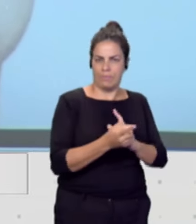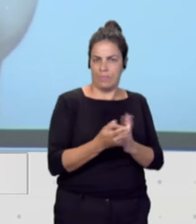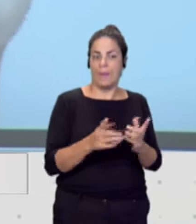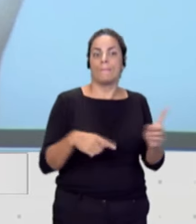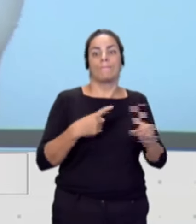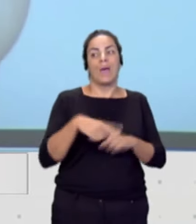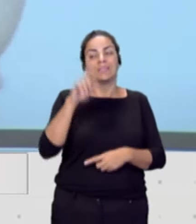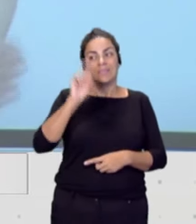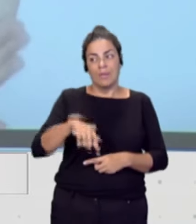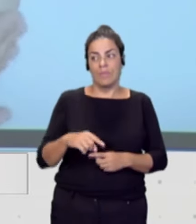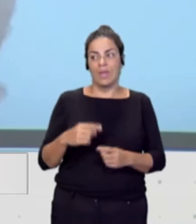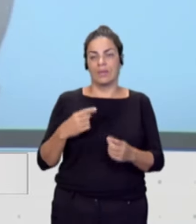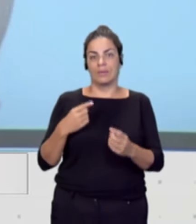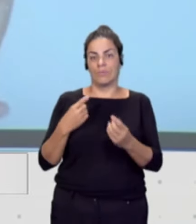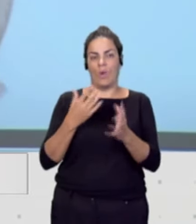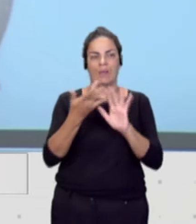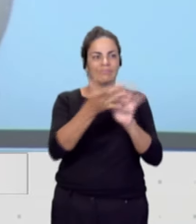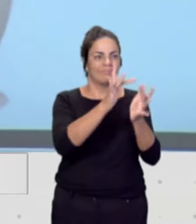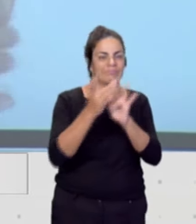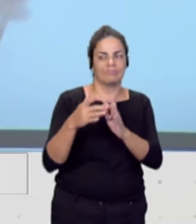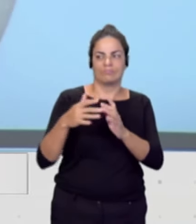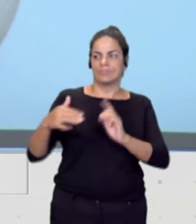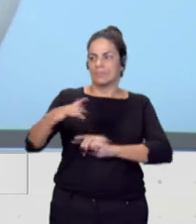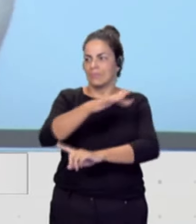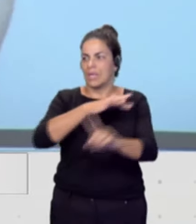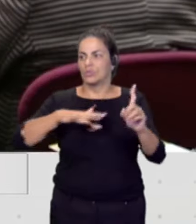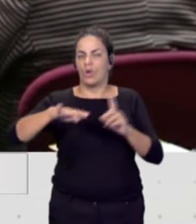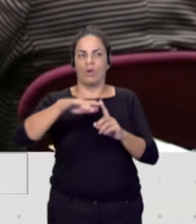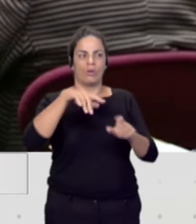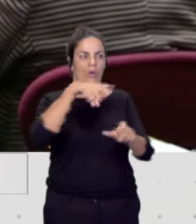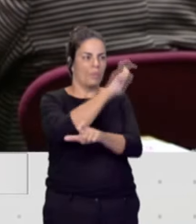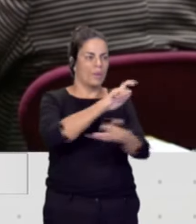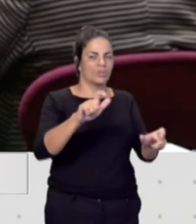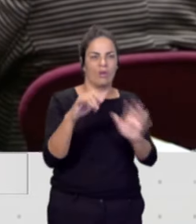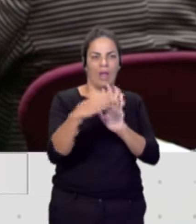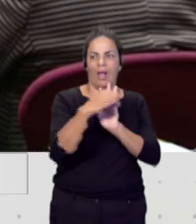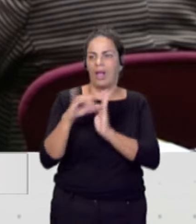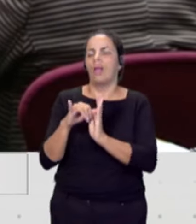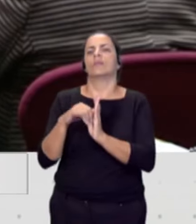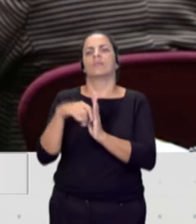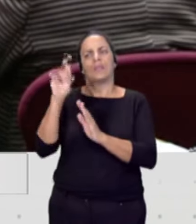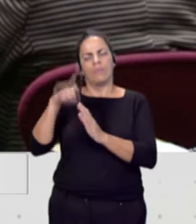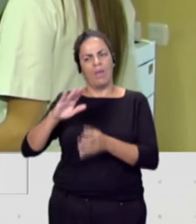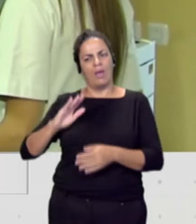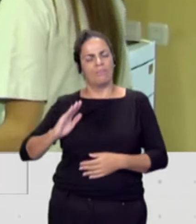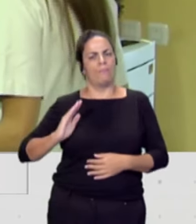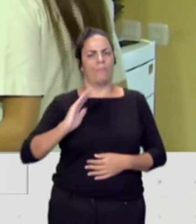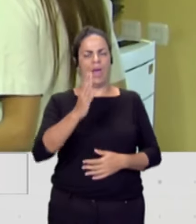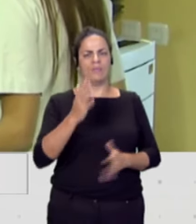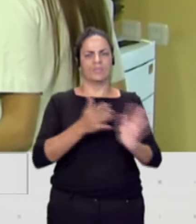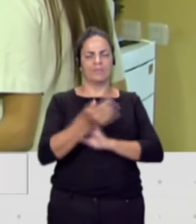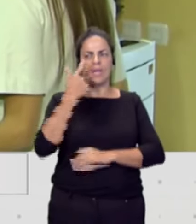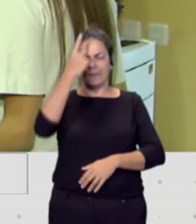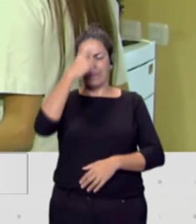relaciones con mi entorno, con mis seres queridos, el cómo reflejo mi imagen, ¿no?